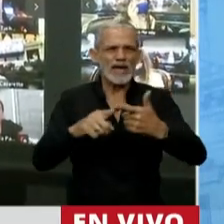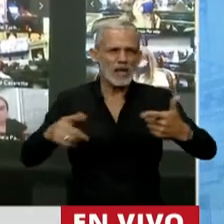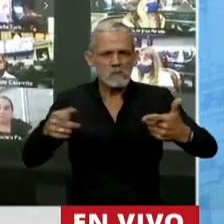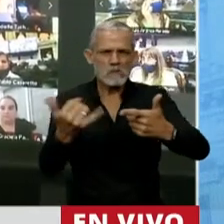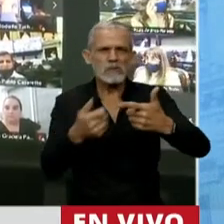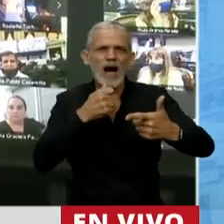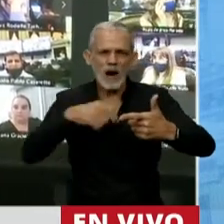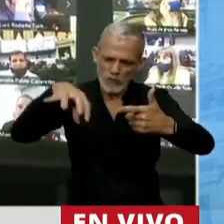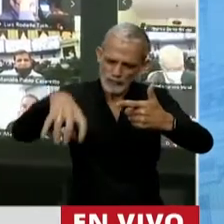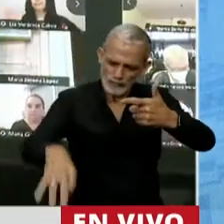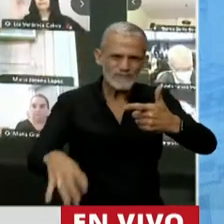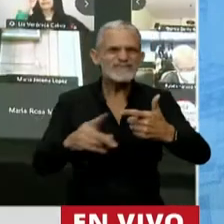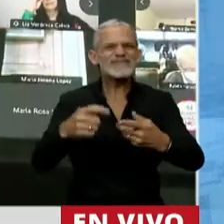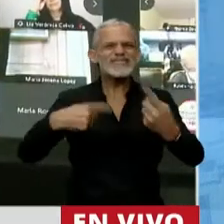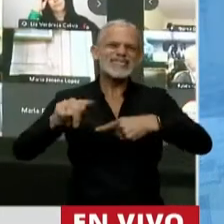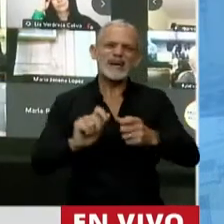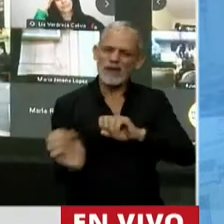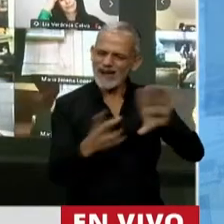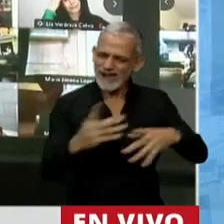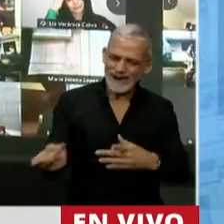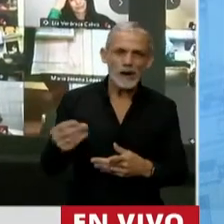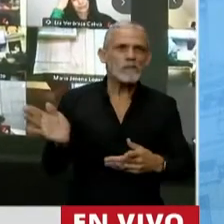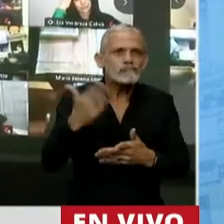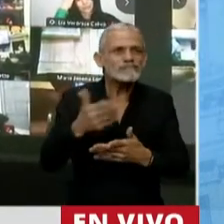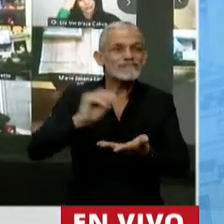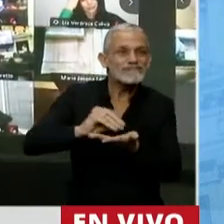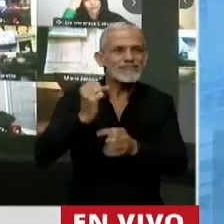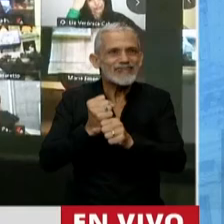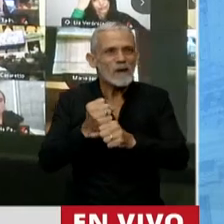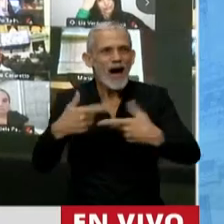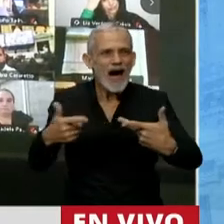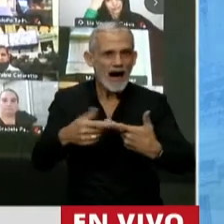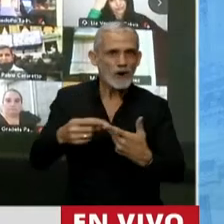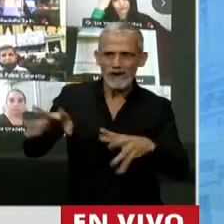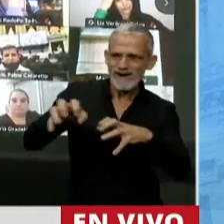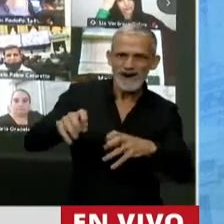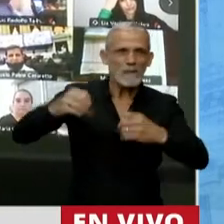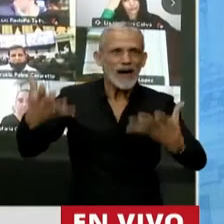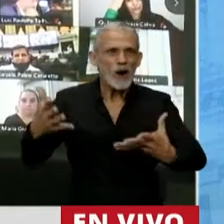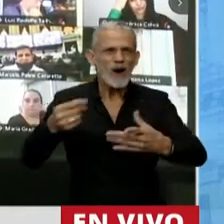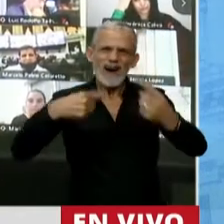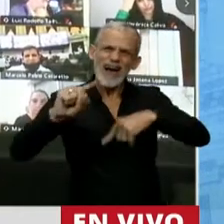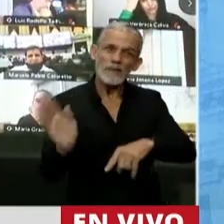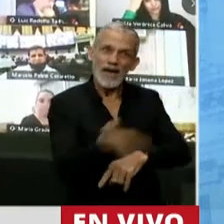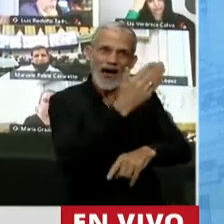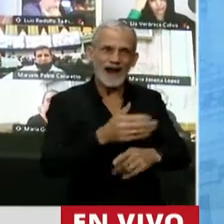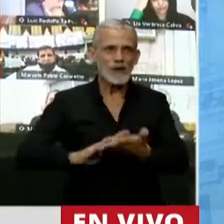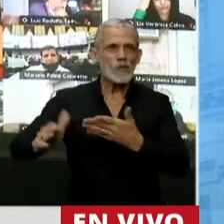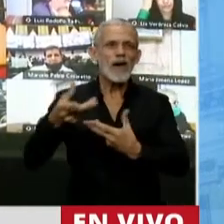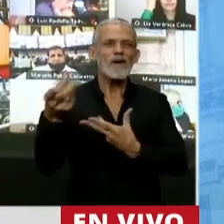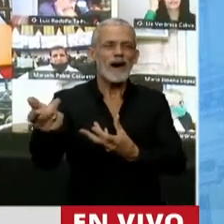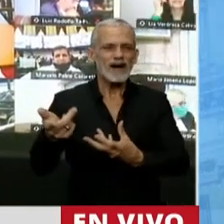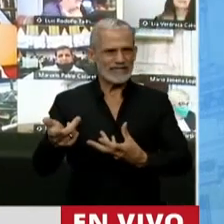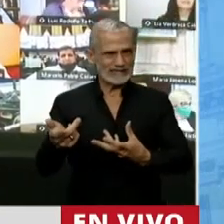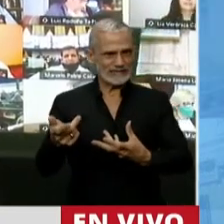cisterna. Y quería cambiar para obtener mayor productividad, para poder tener mejor rinde, todo para poder crecer. Y